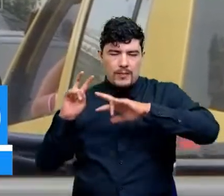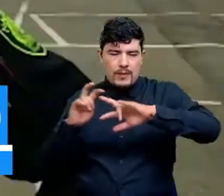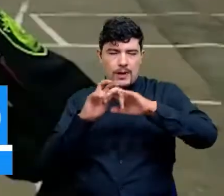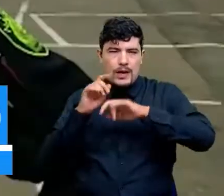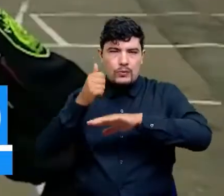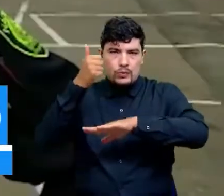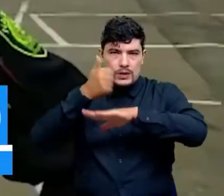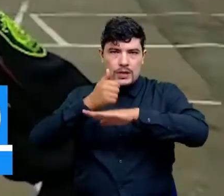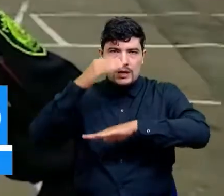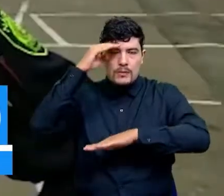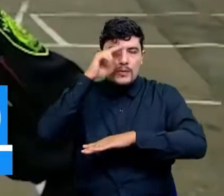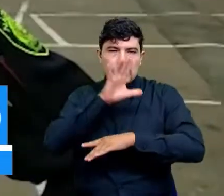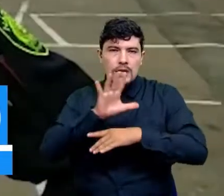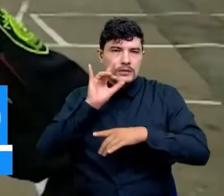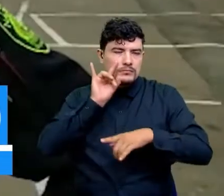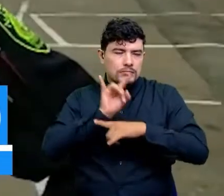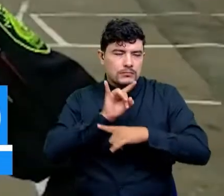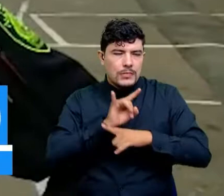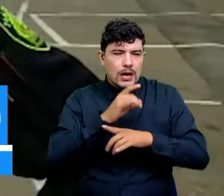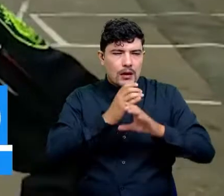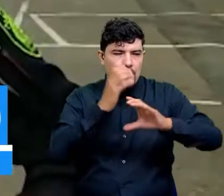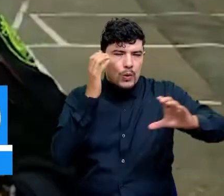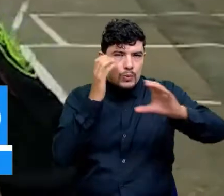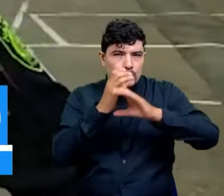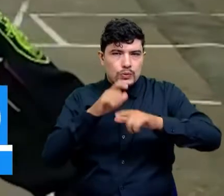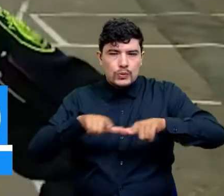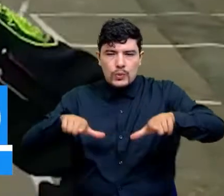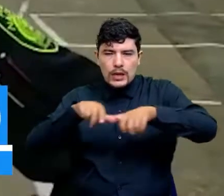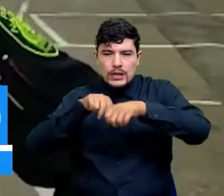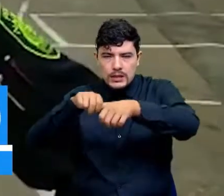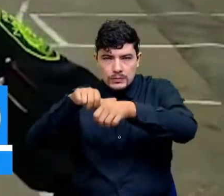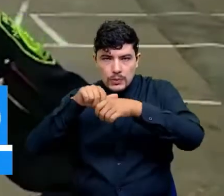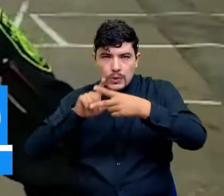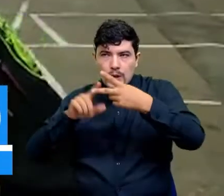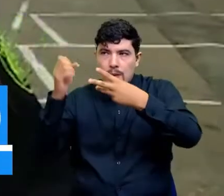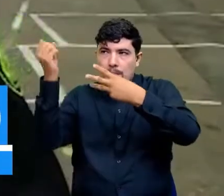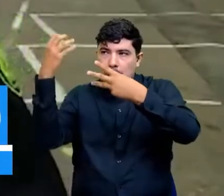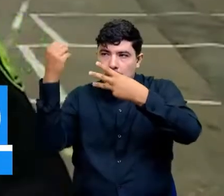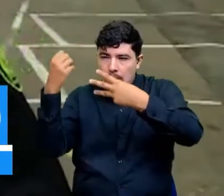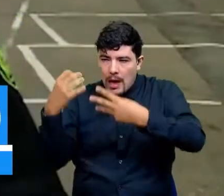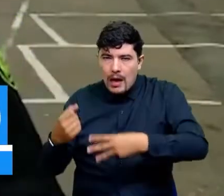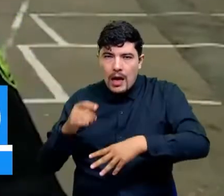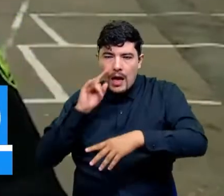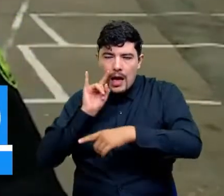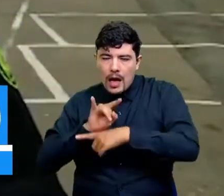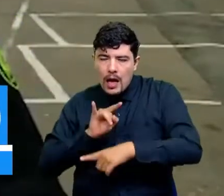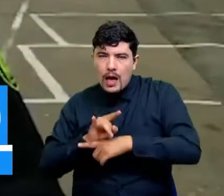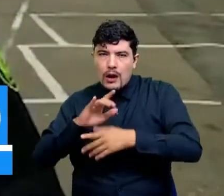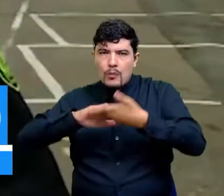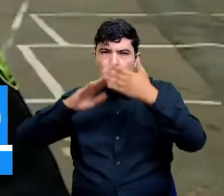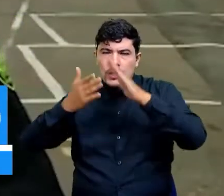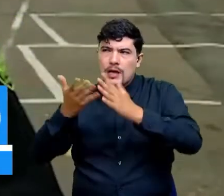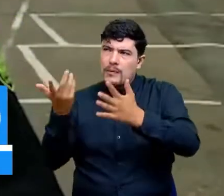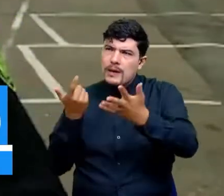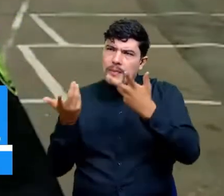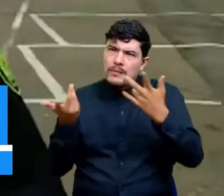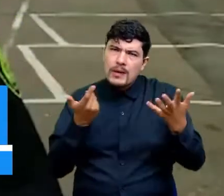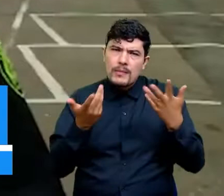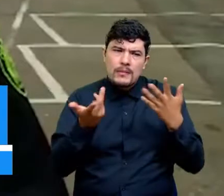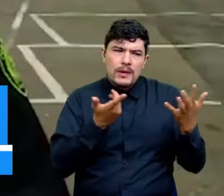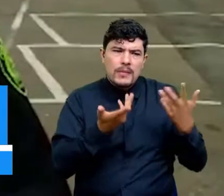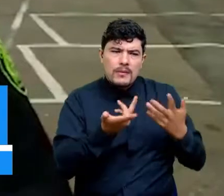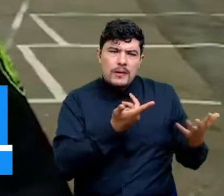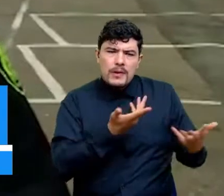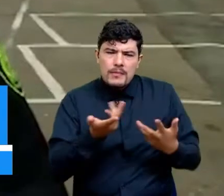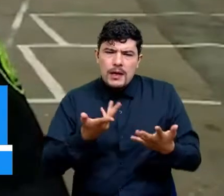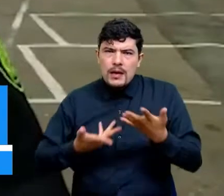en los terminales, en diferentes puntos, en los semáforos, para que la comunidad escuche a nuestros policías, escuche a estos